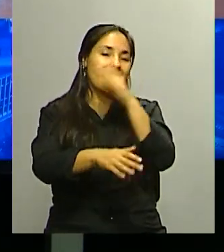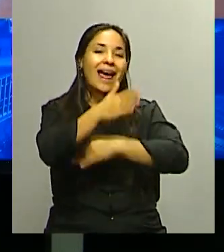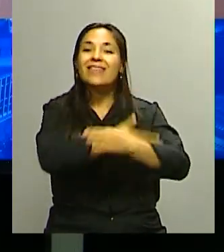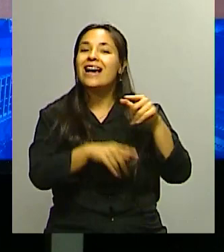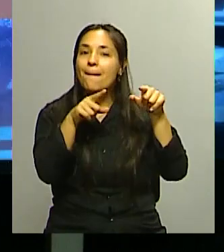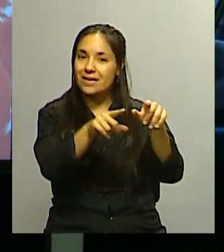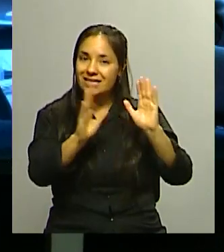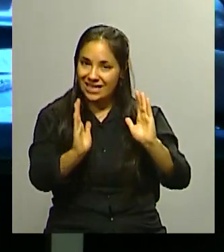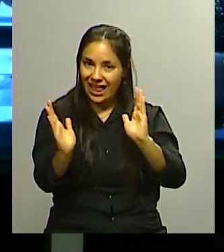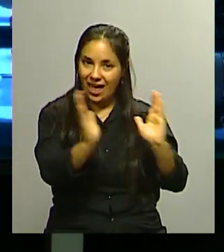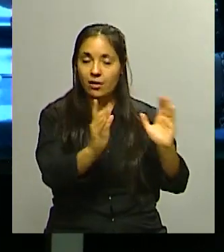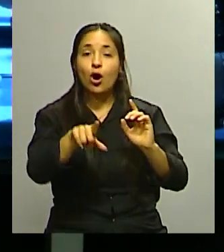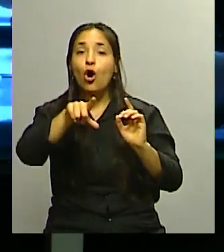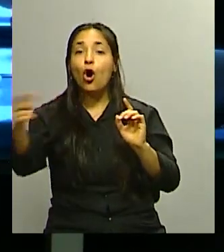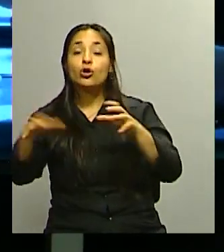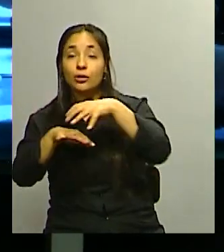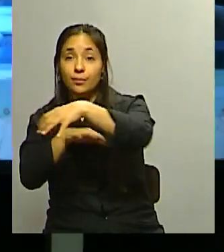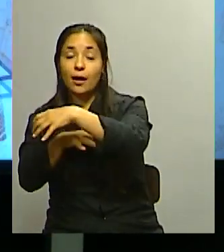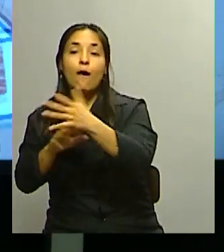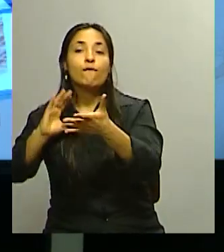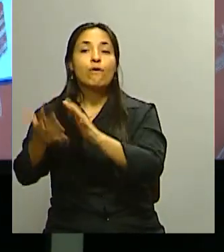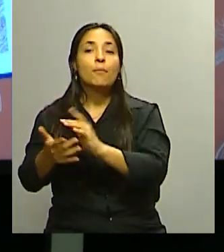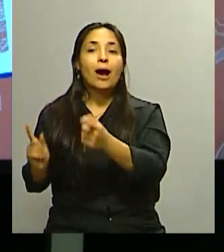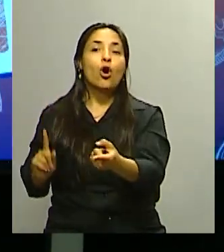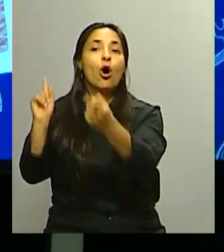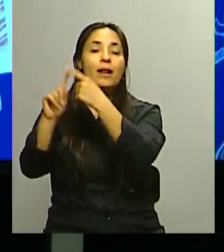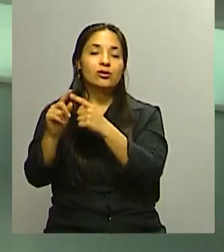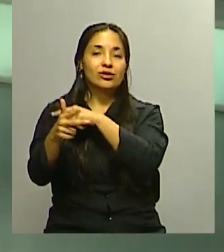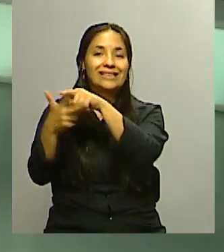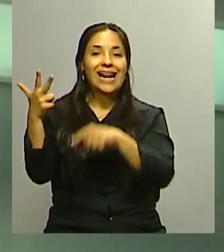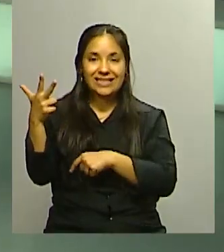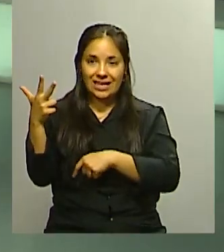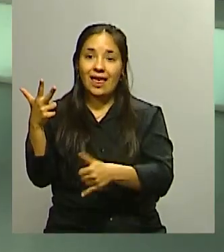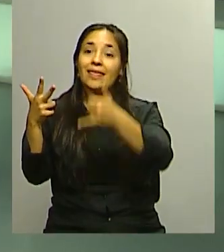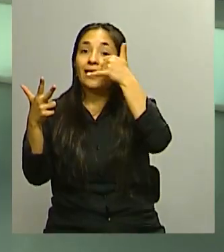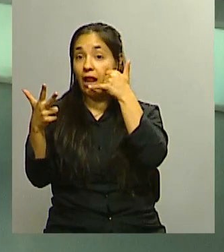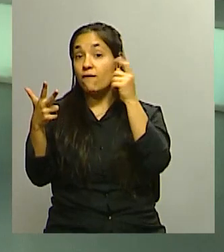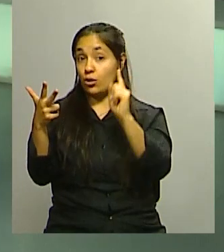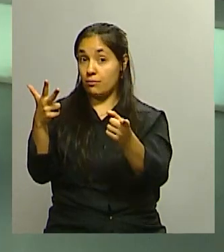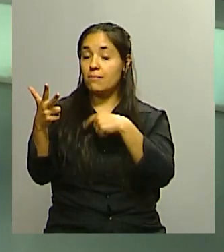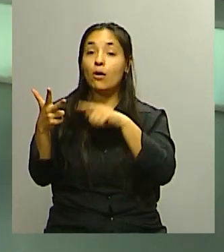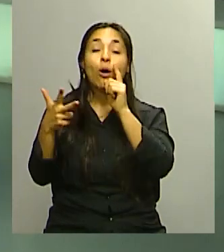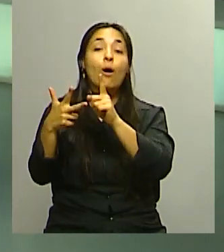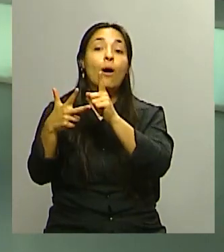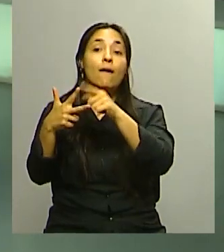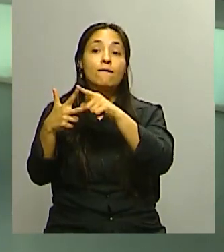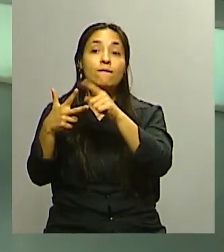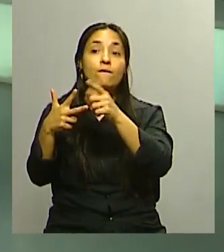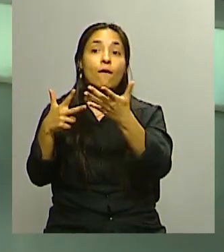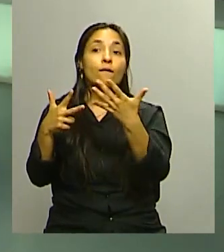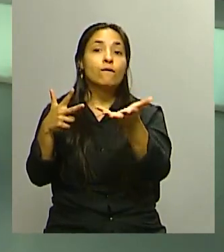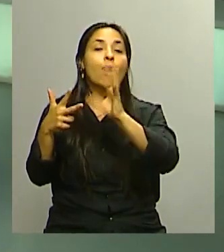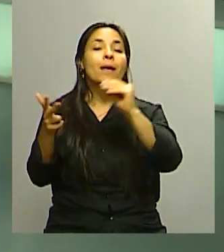para el resto de las áreas tienen 3 vías de conectarnos. Sí, a ver. Ese teléfono o un sistema de autogestión